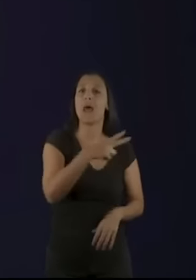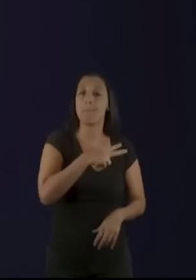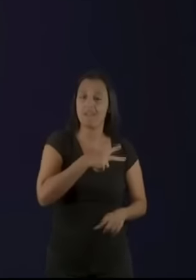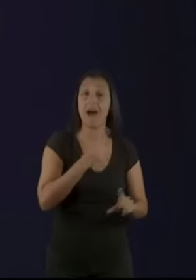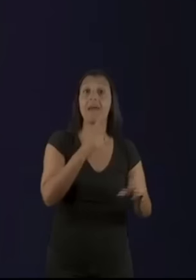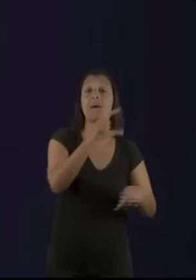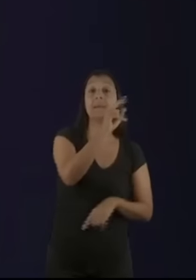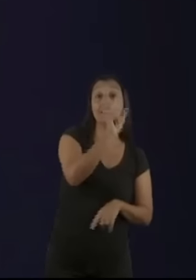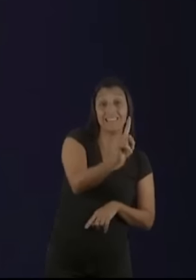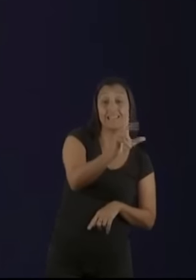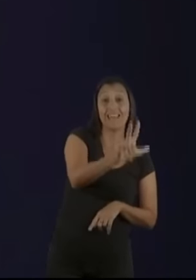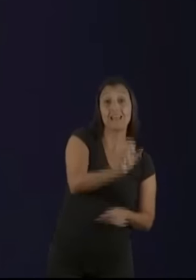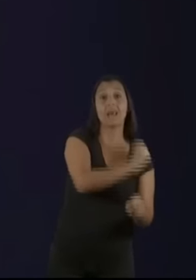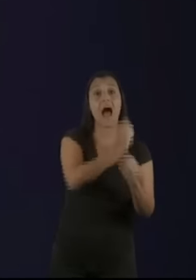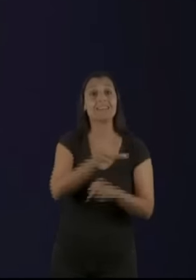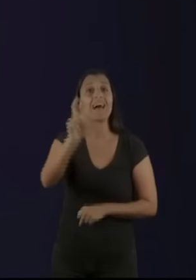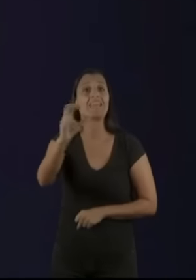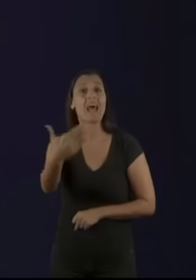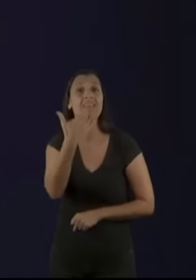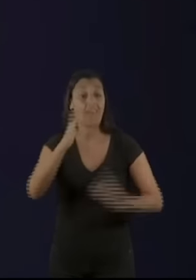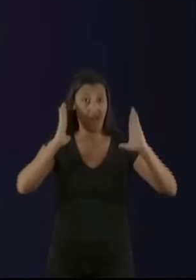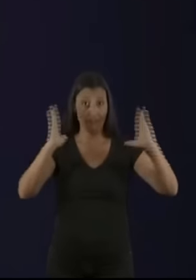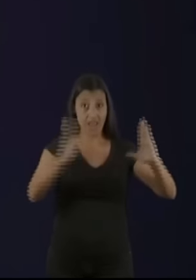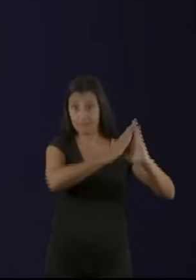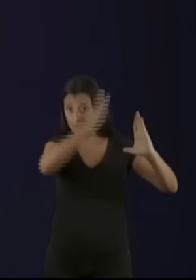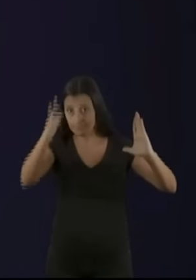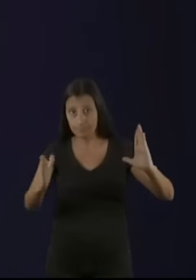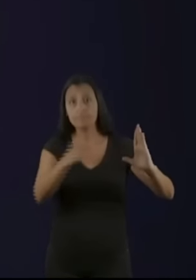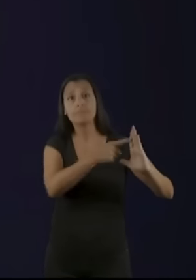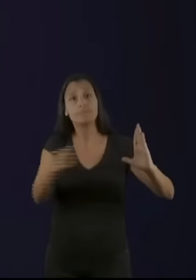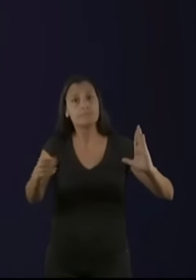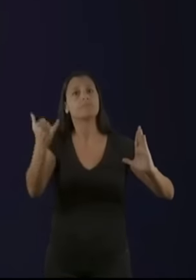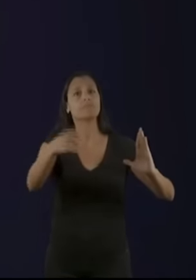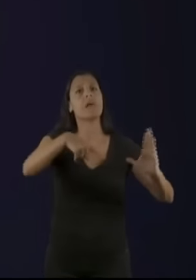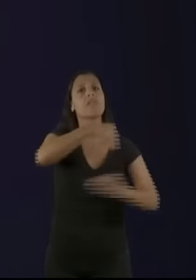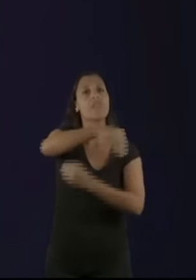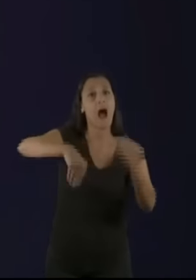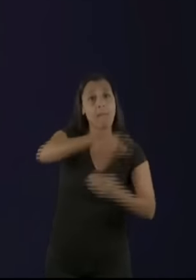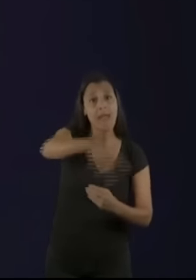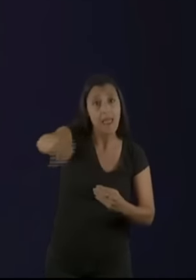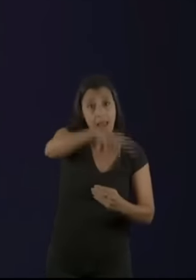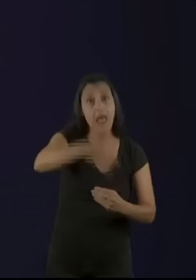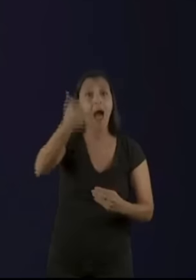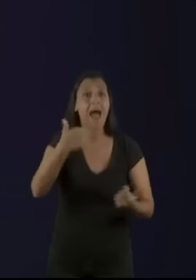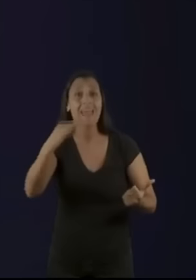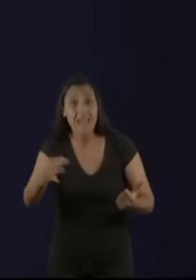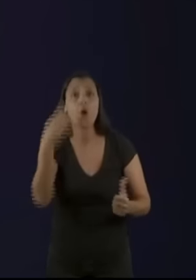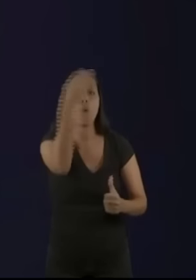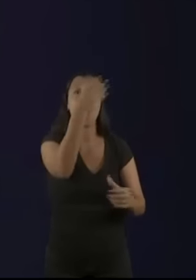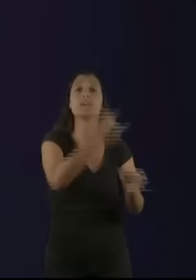el 30 de abril eh van a tener aquellas familias que envíen sus chicos al